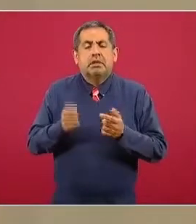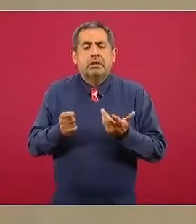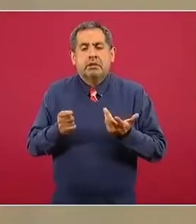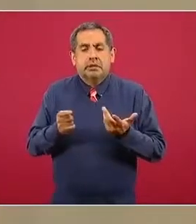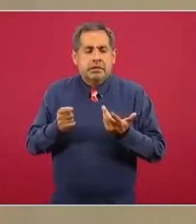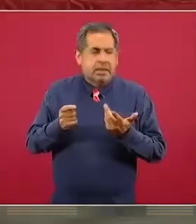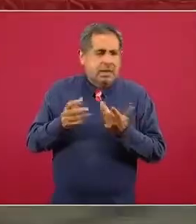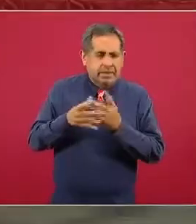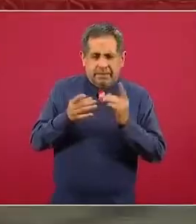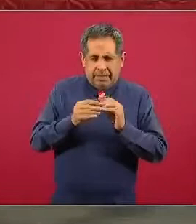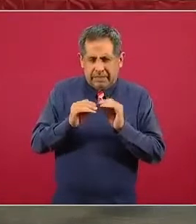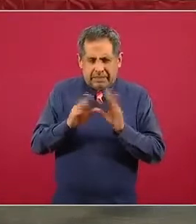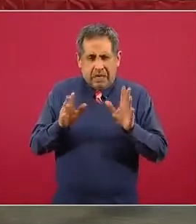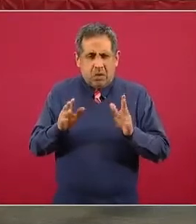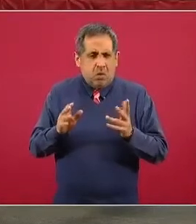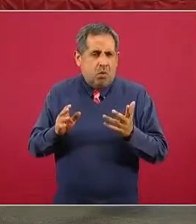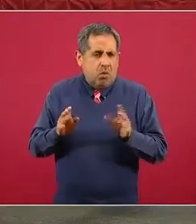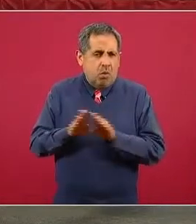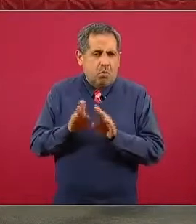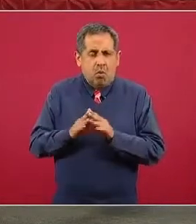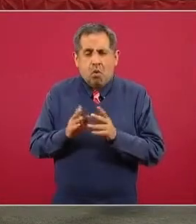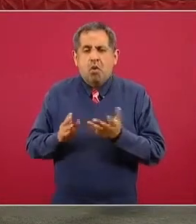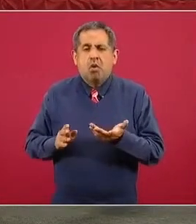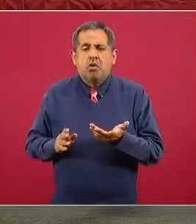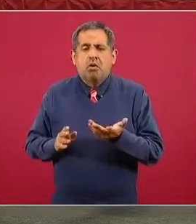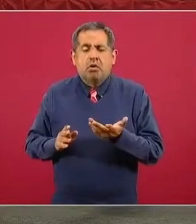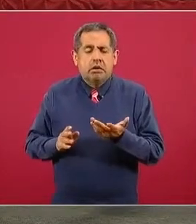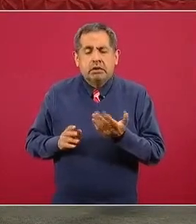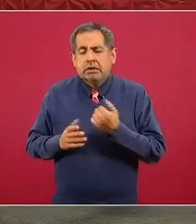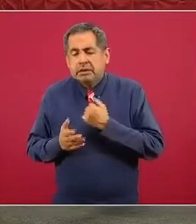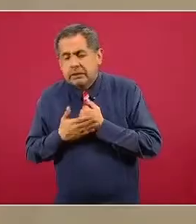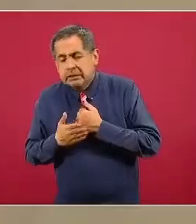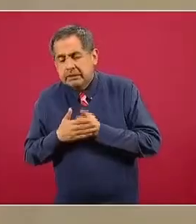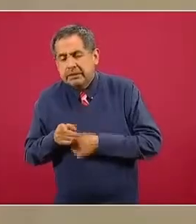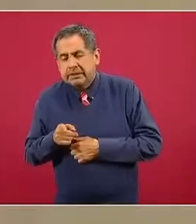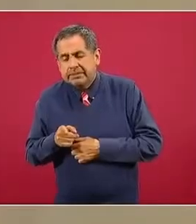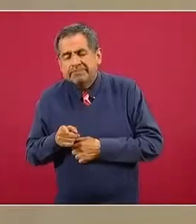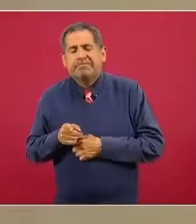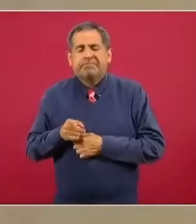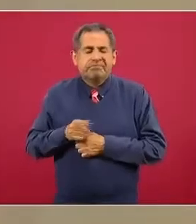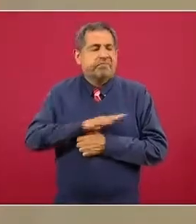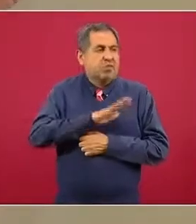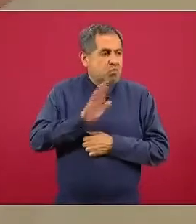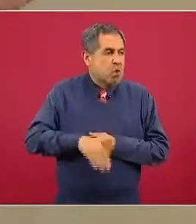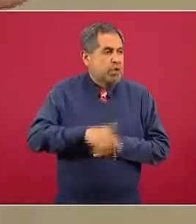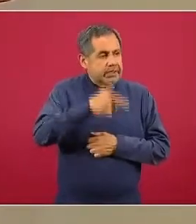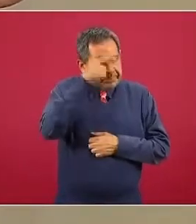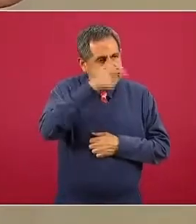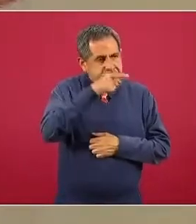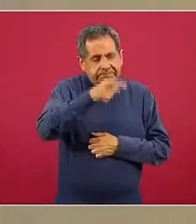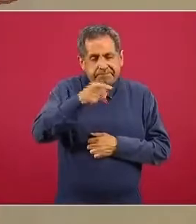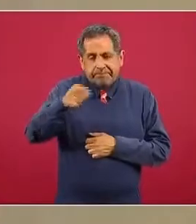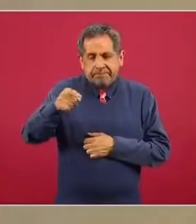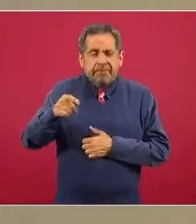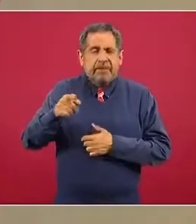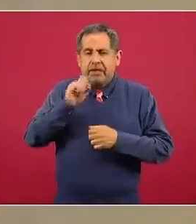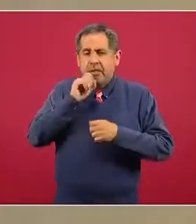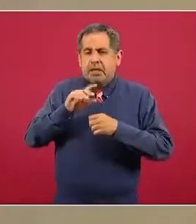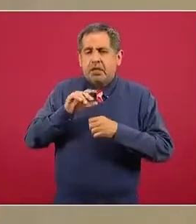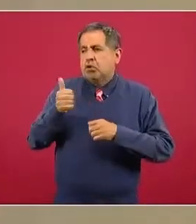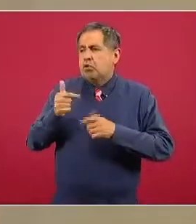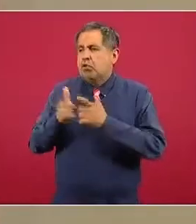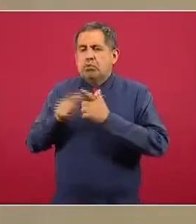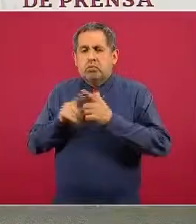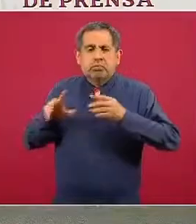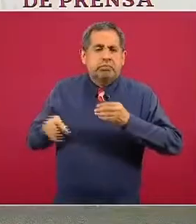para poder tener una señal oportuna de cuál es el comportamiento de las defunciones, integramos también los demás grupos,